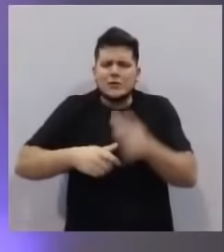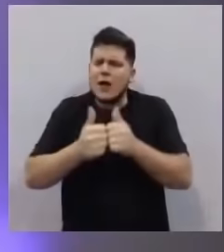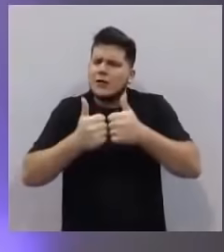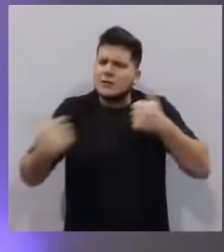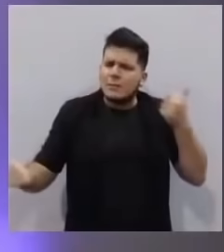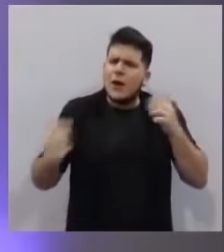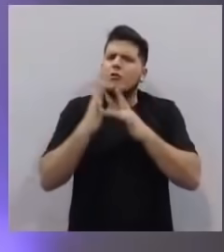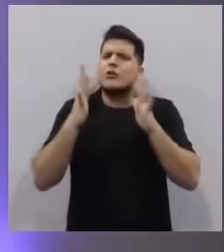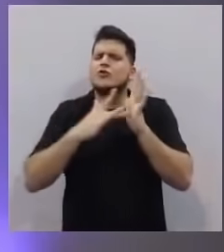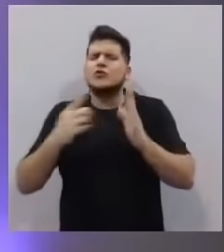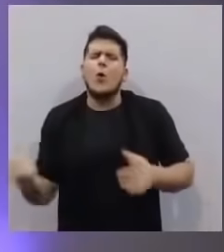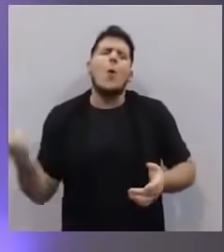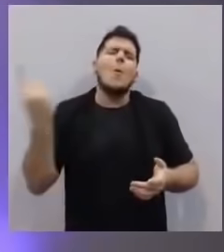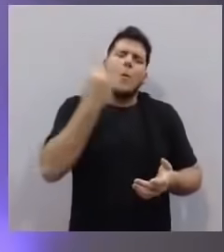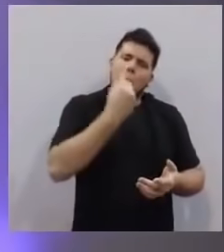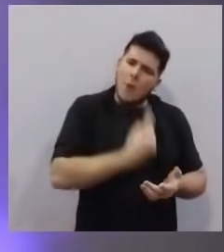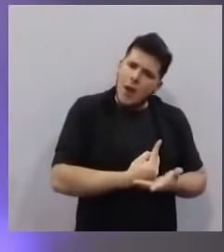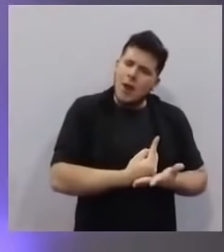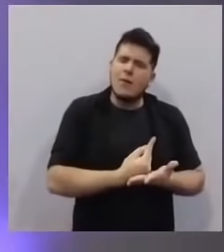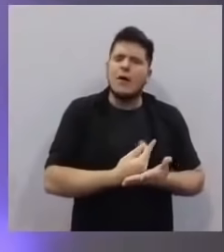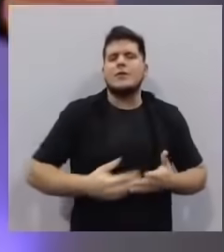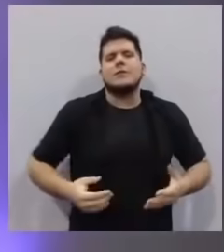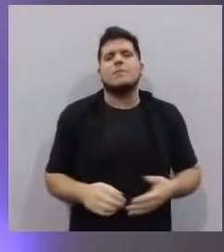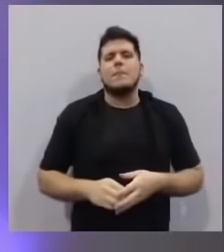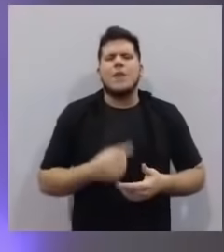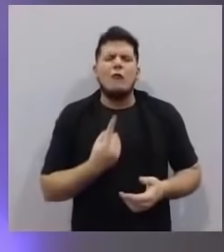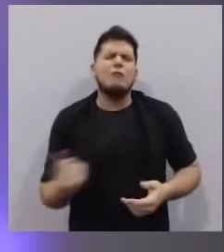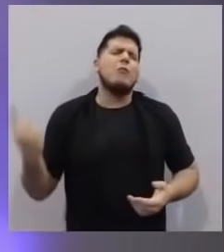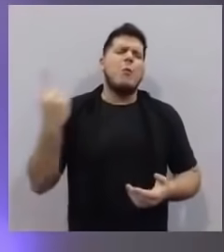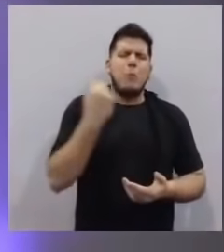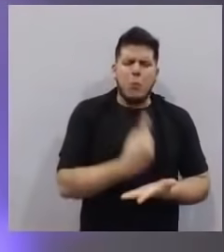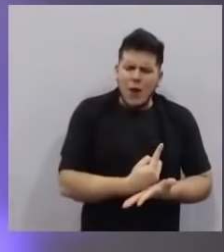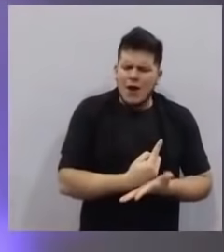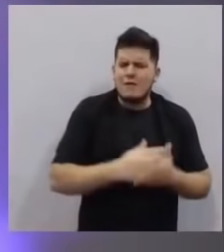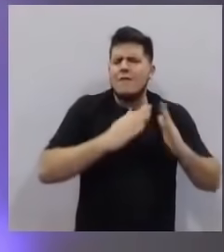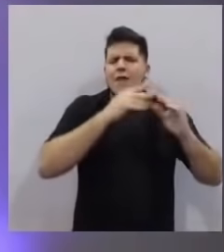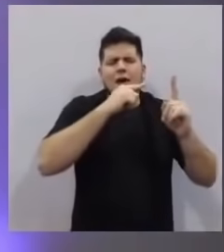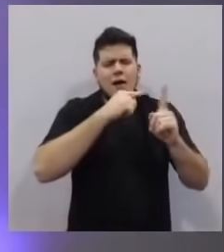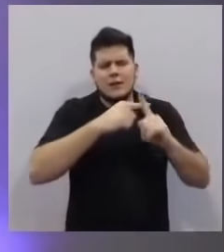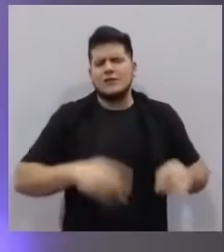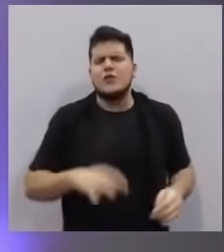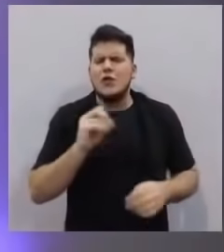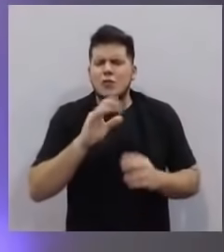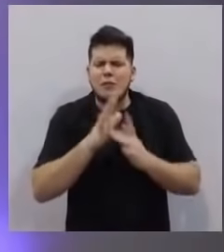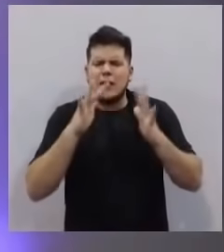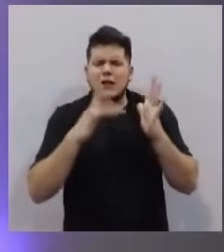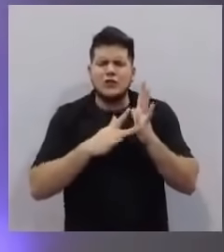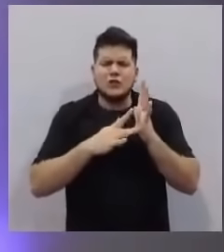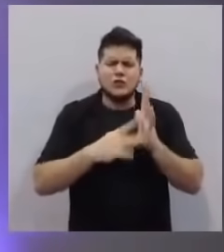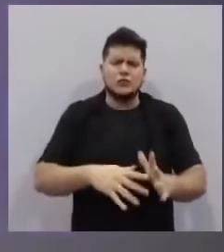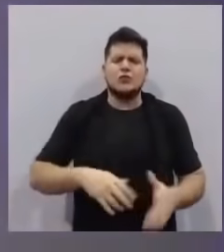están abiertos las bendiciones les esperan vuelvan hijos a la casa de dios en el nombre de jesus